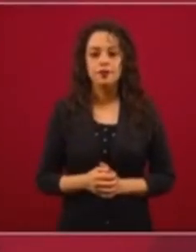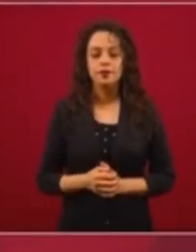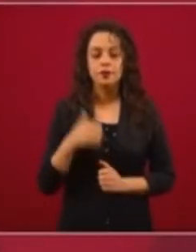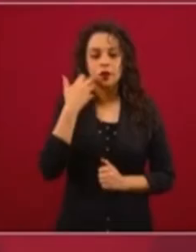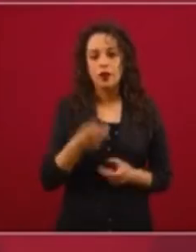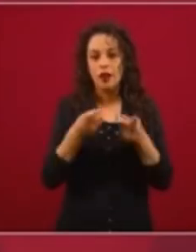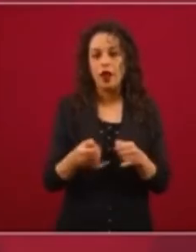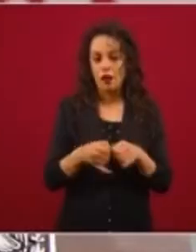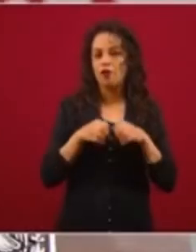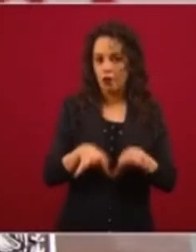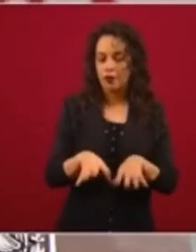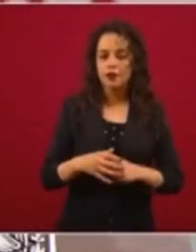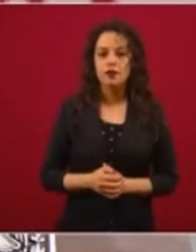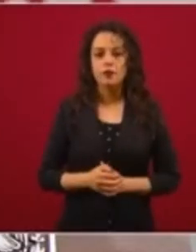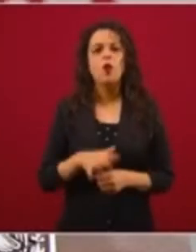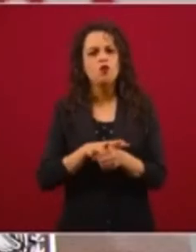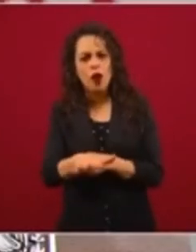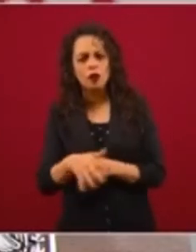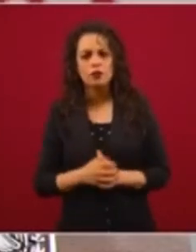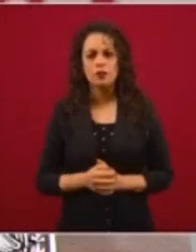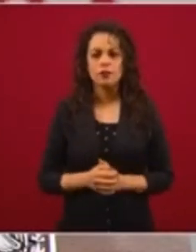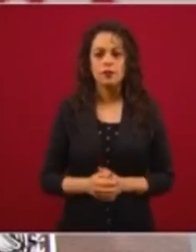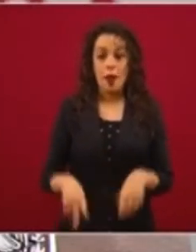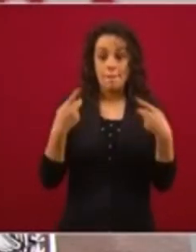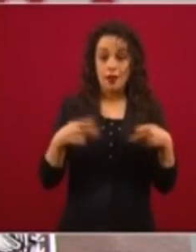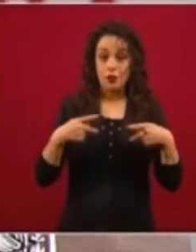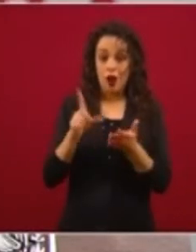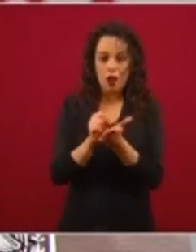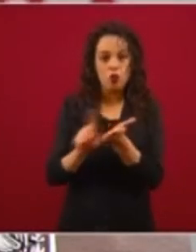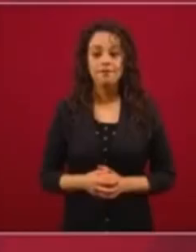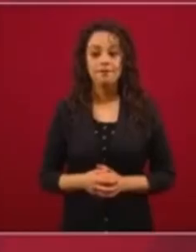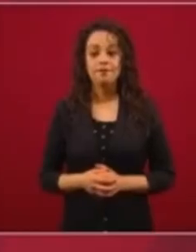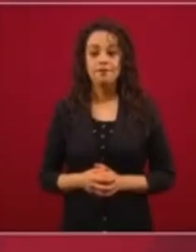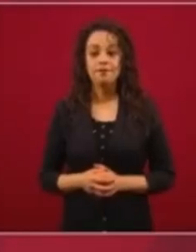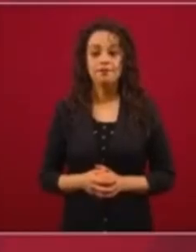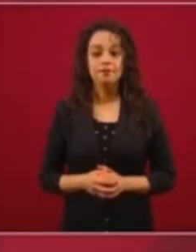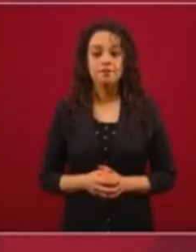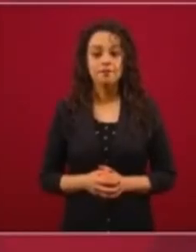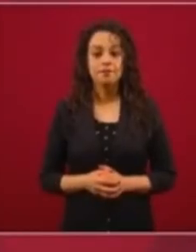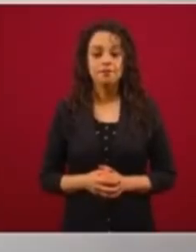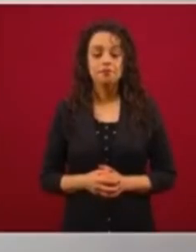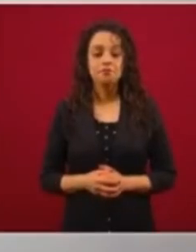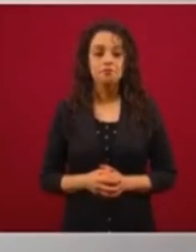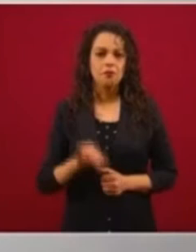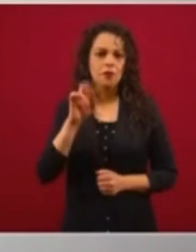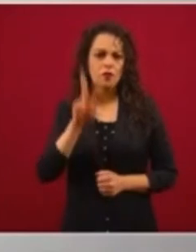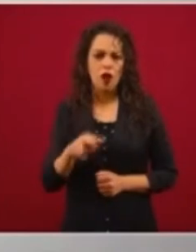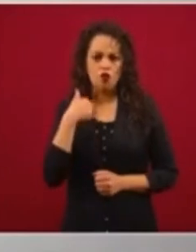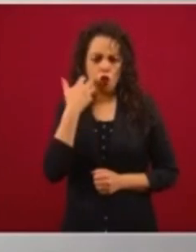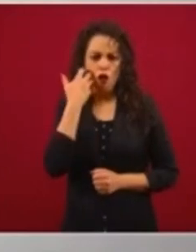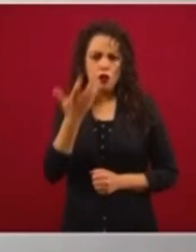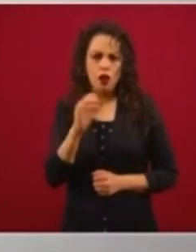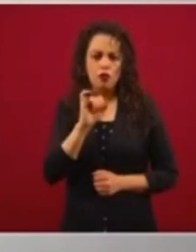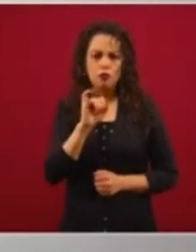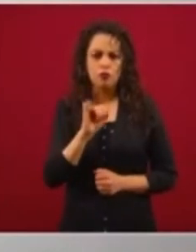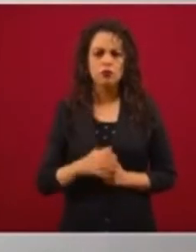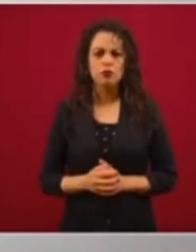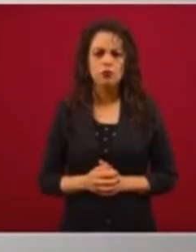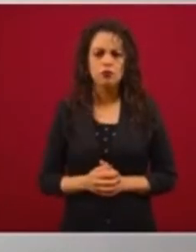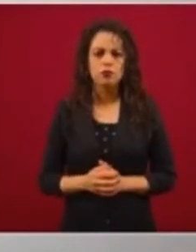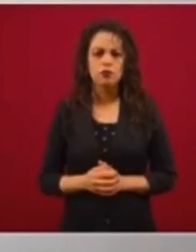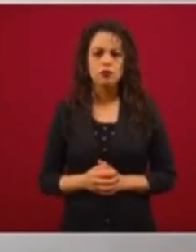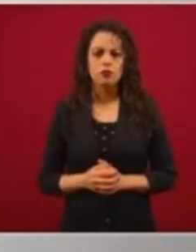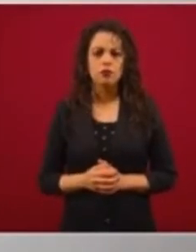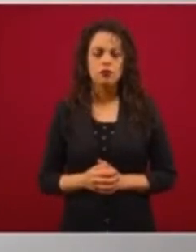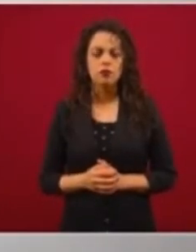para informar que sí van a venir los del Twitter a informar. Y sí, yo quiero, de una vez les adelanto a los de Twitter,